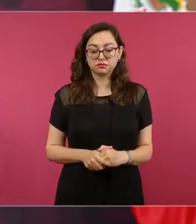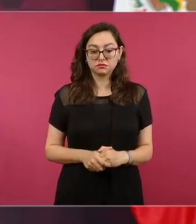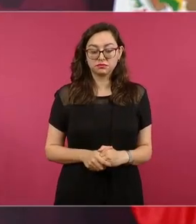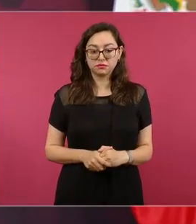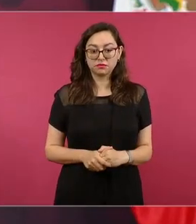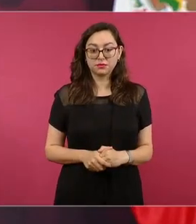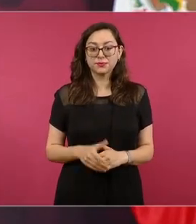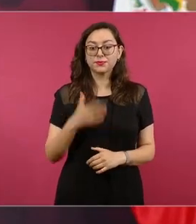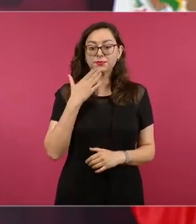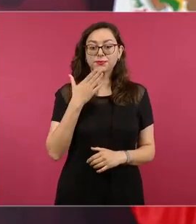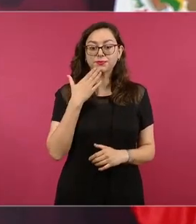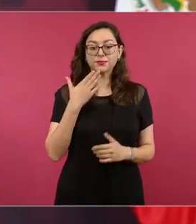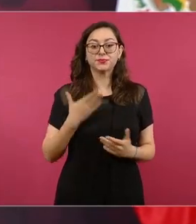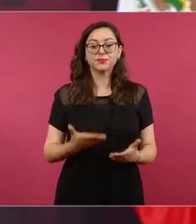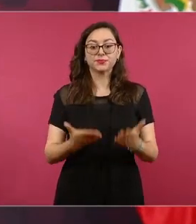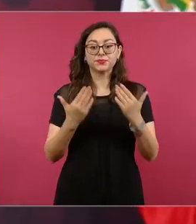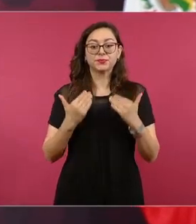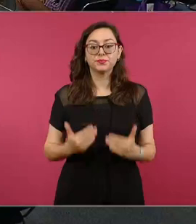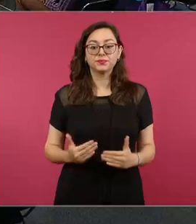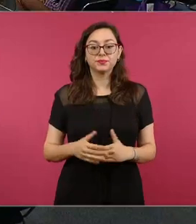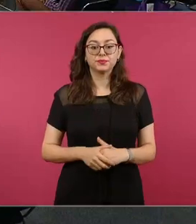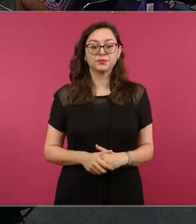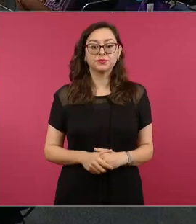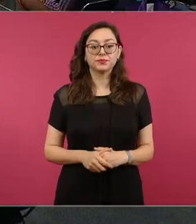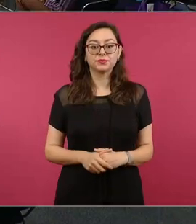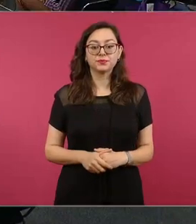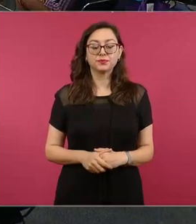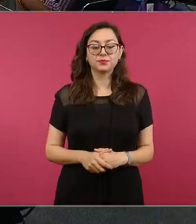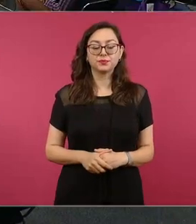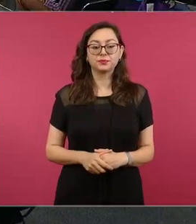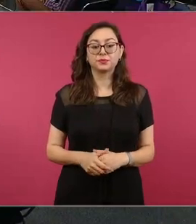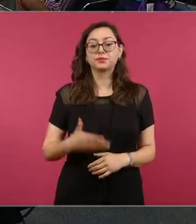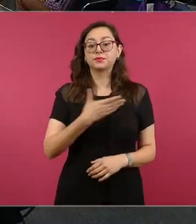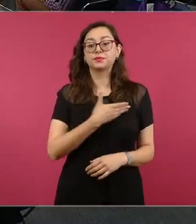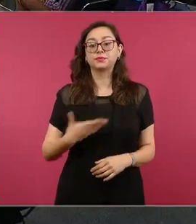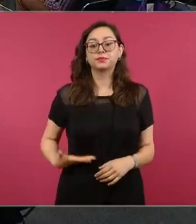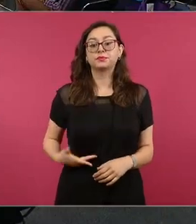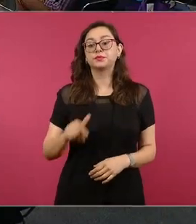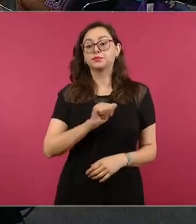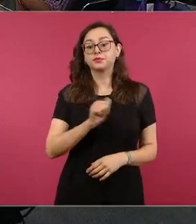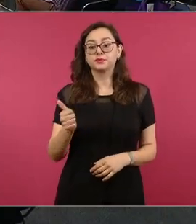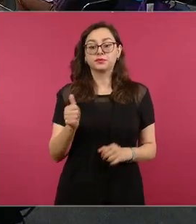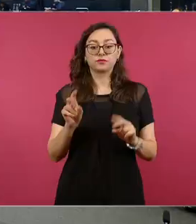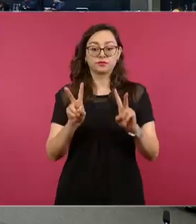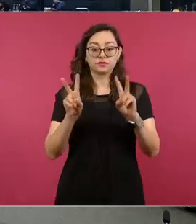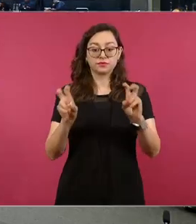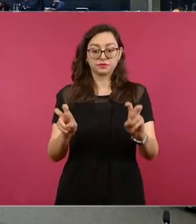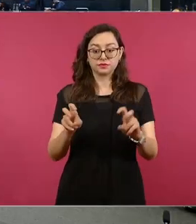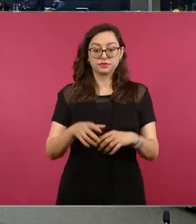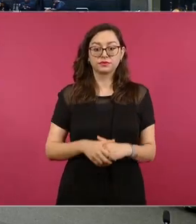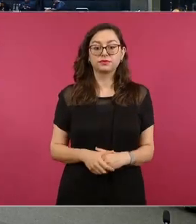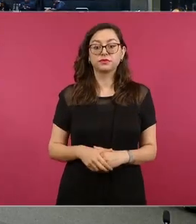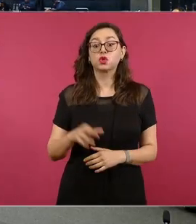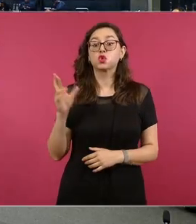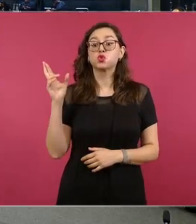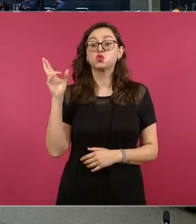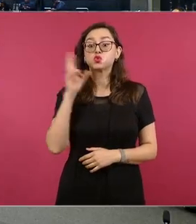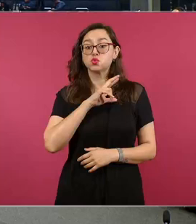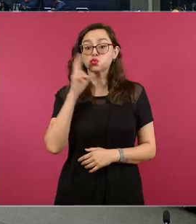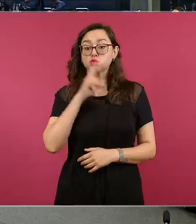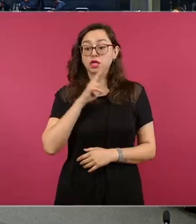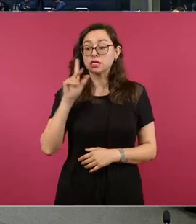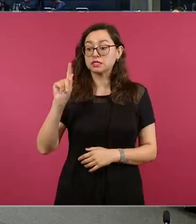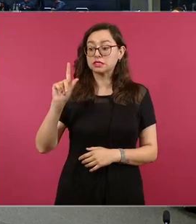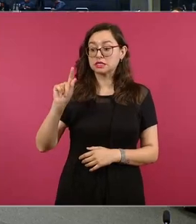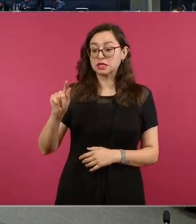muy bien presidente cambiando de tema se dice que hay 72 diplomáticos rusos que están acreditados